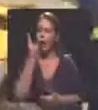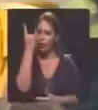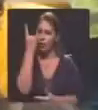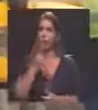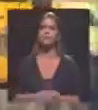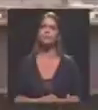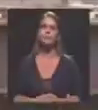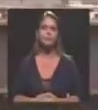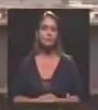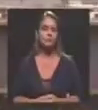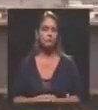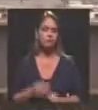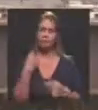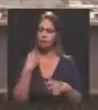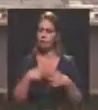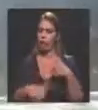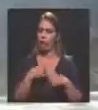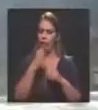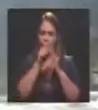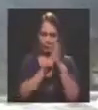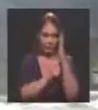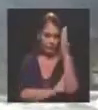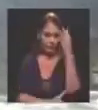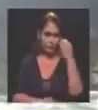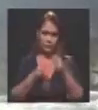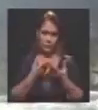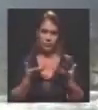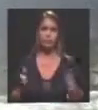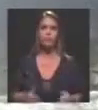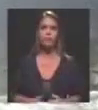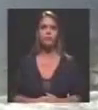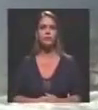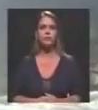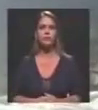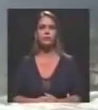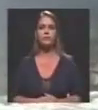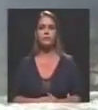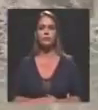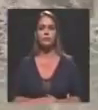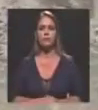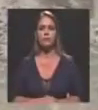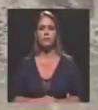solución a los innumerables problemas generados por la tragedia generada por Hidroituango.